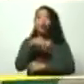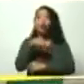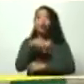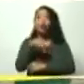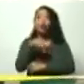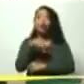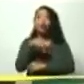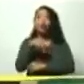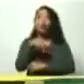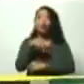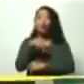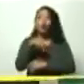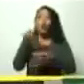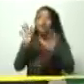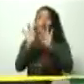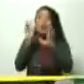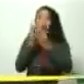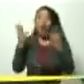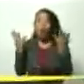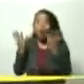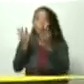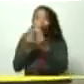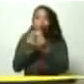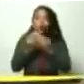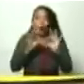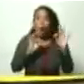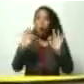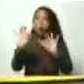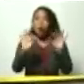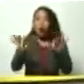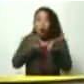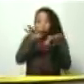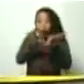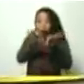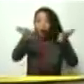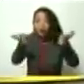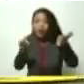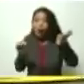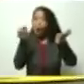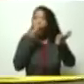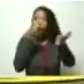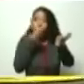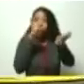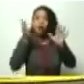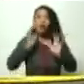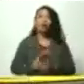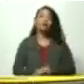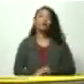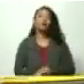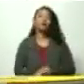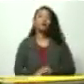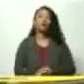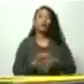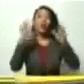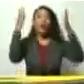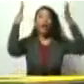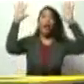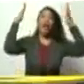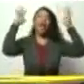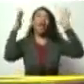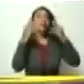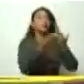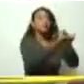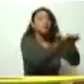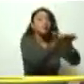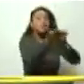en familia preparando las hallacas y la celebración para recibir